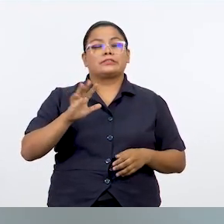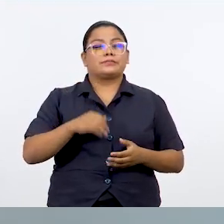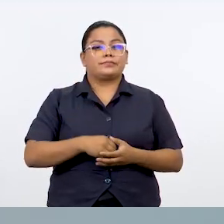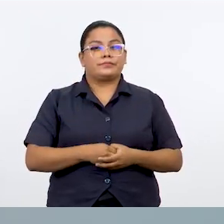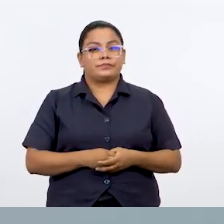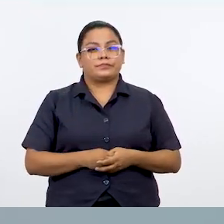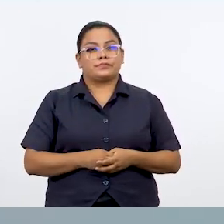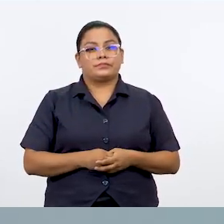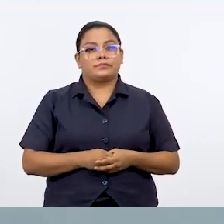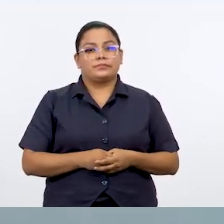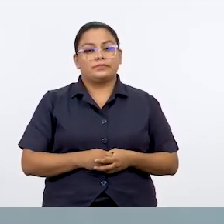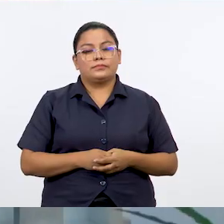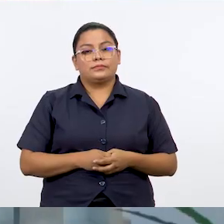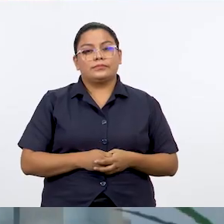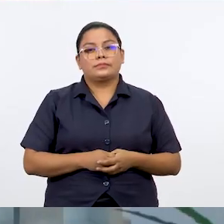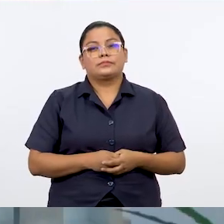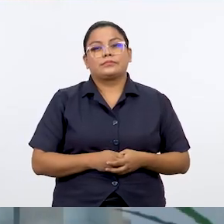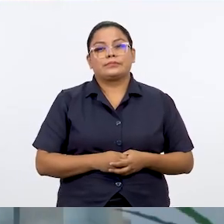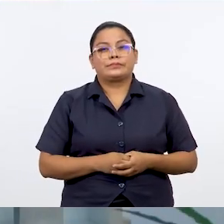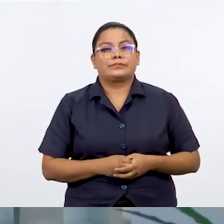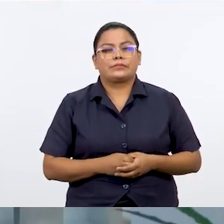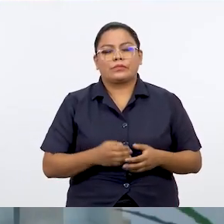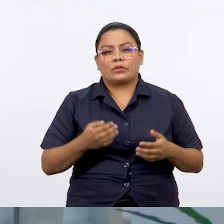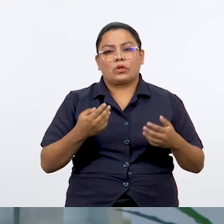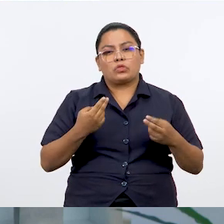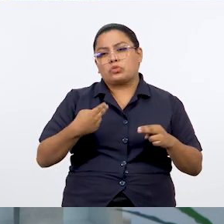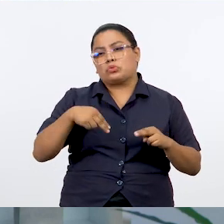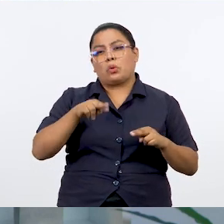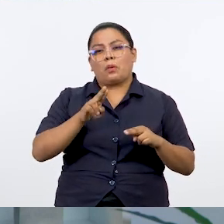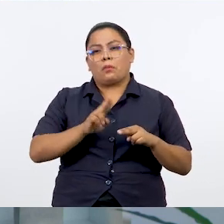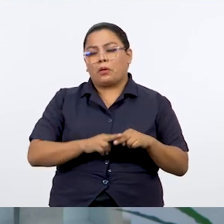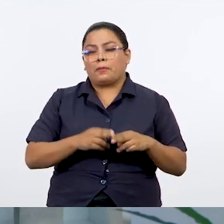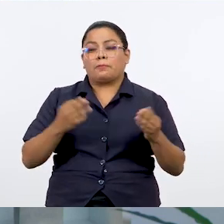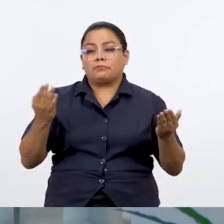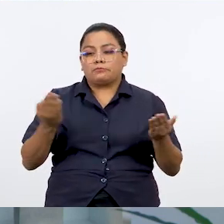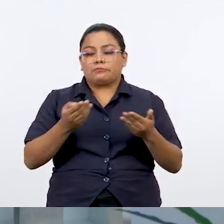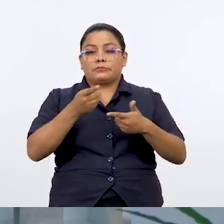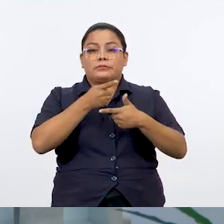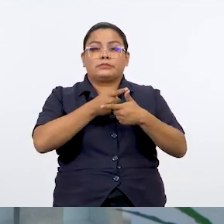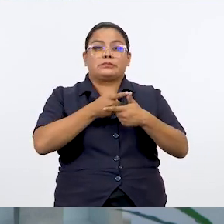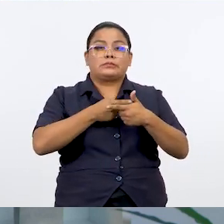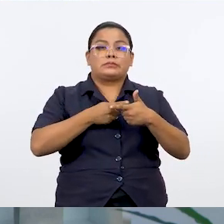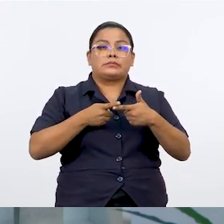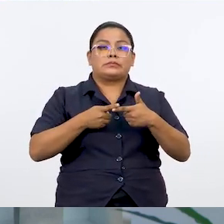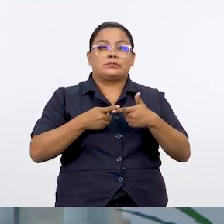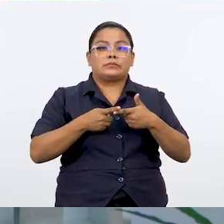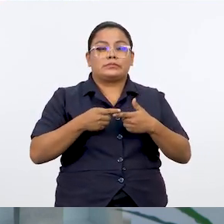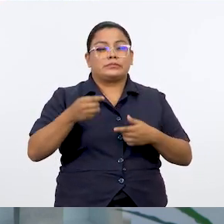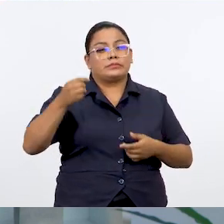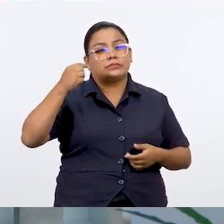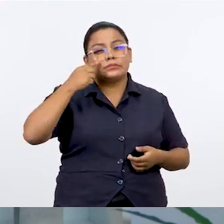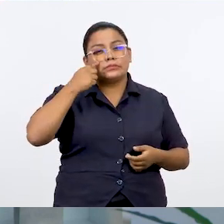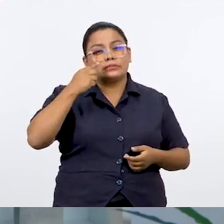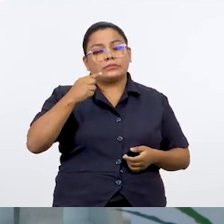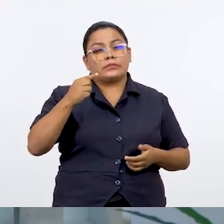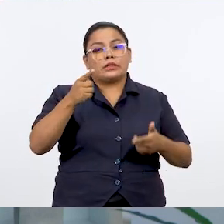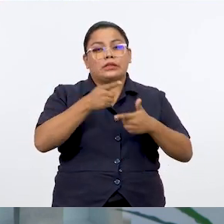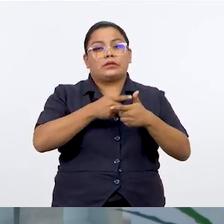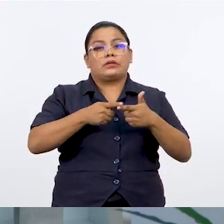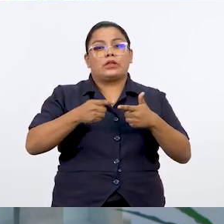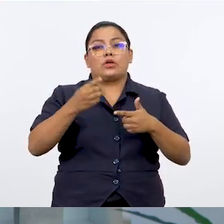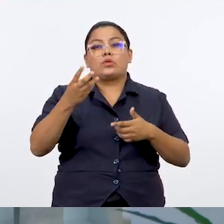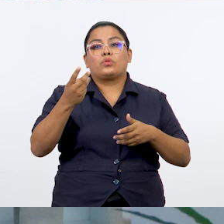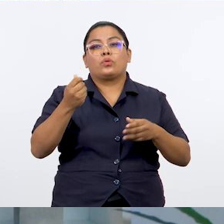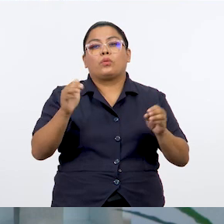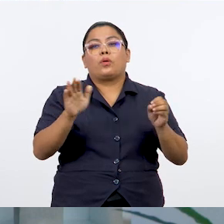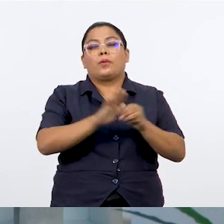12.5. Bien, normalmente cuando realizamos estas divisiones, procuramos dividir entre un